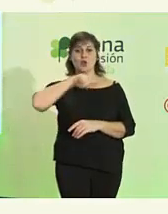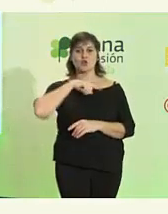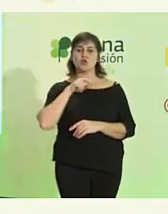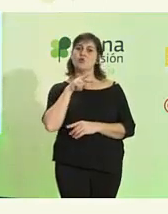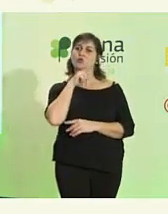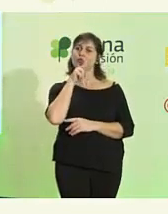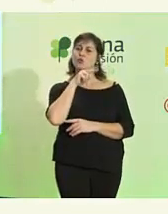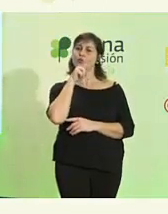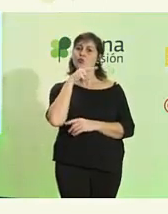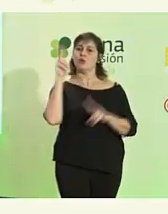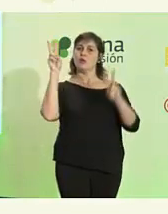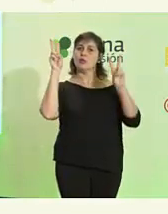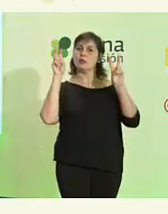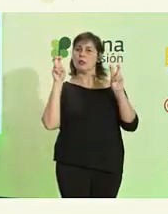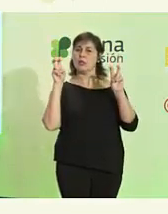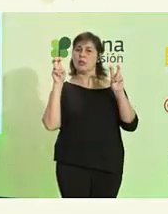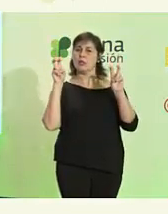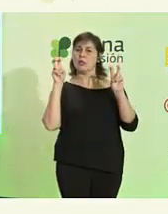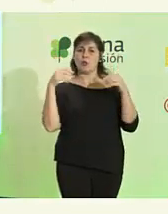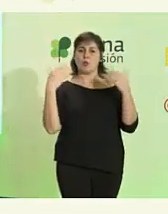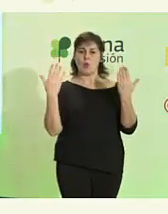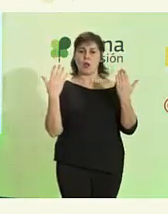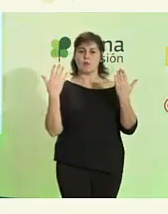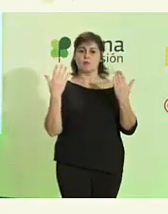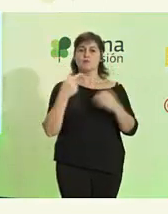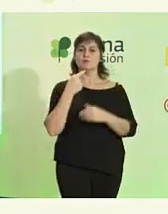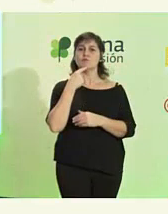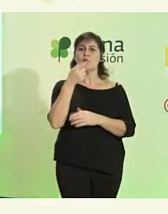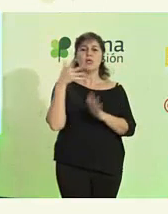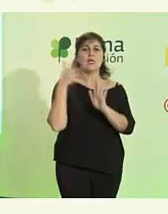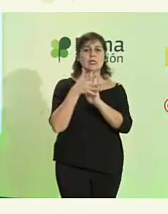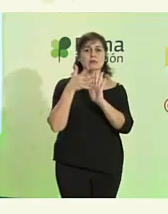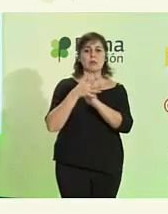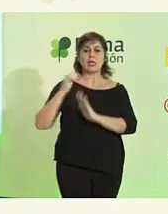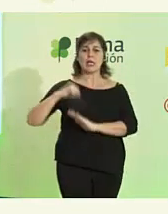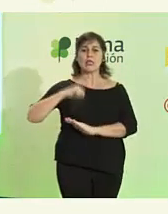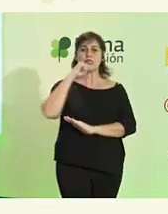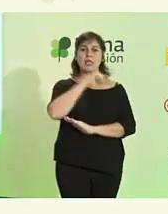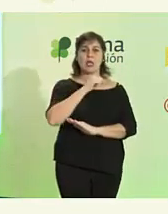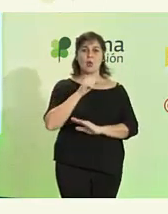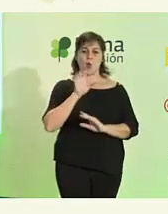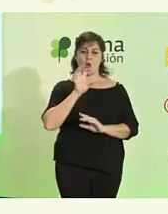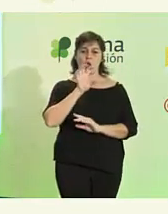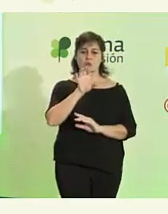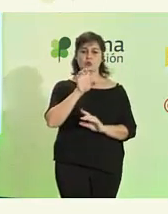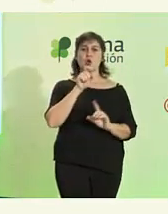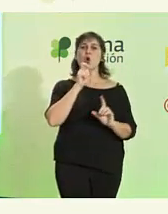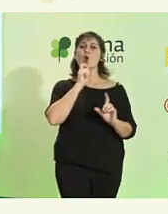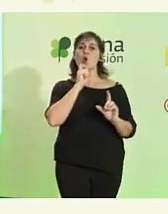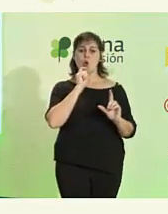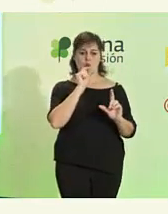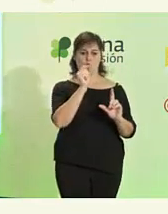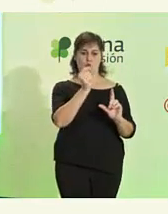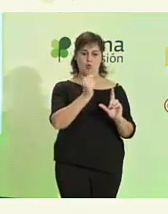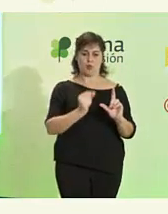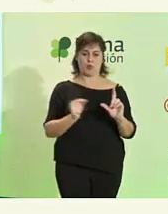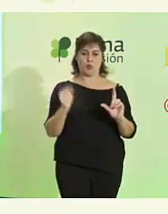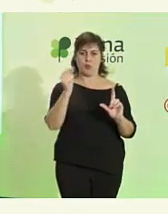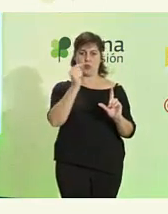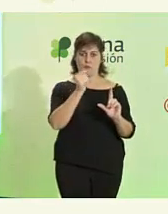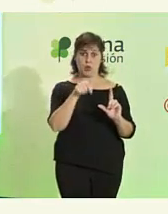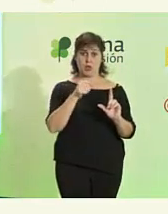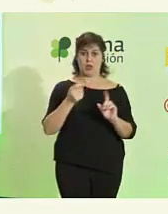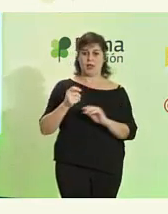hablamos de, pintamos un mapa de Taiwán y dibujamos